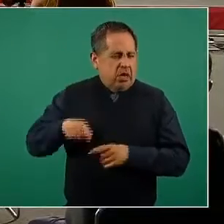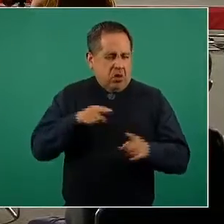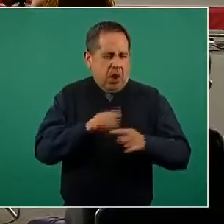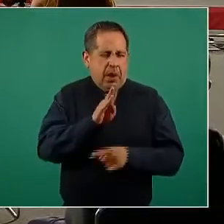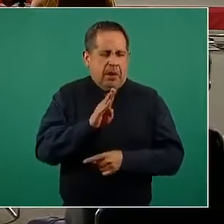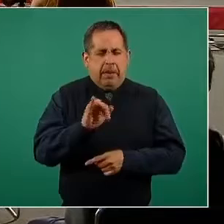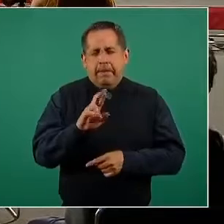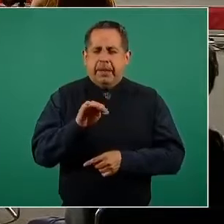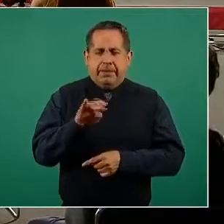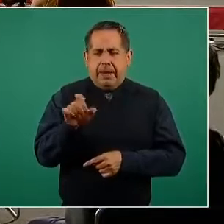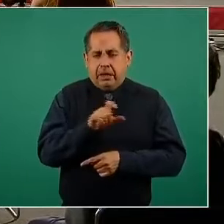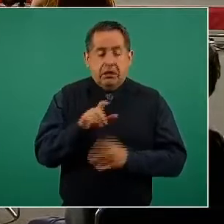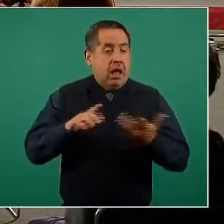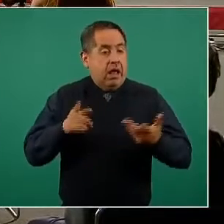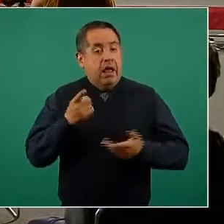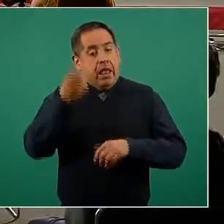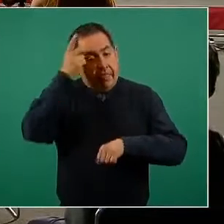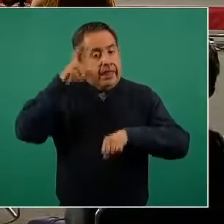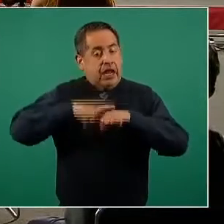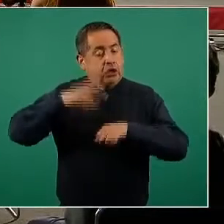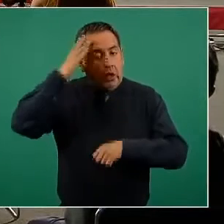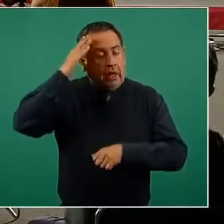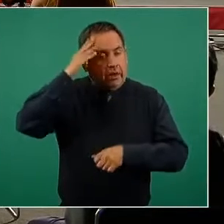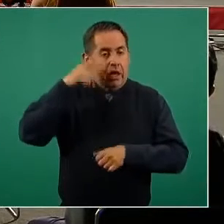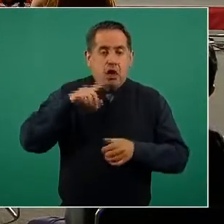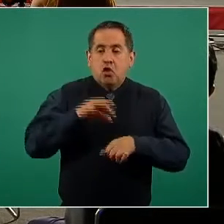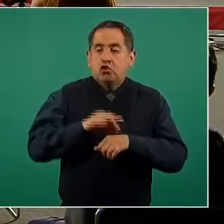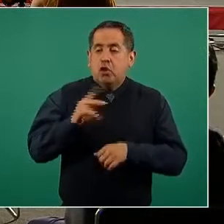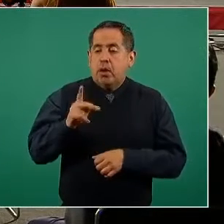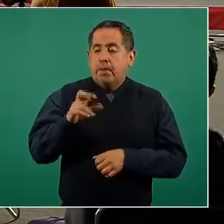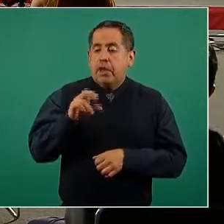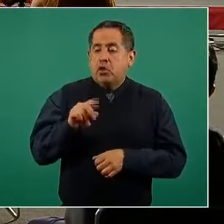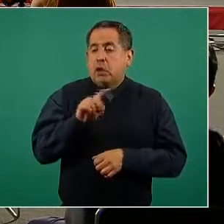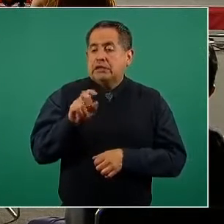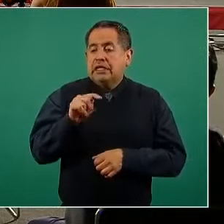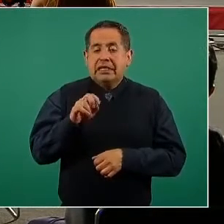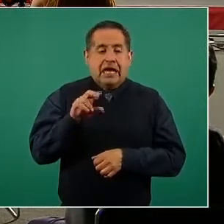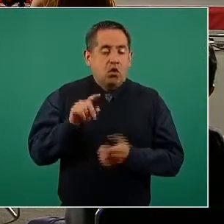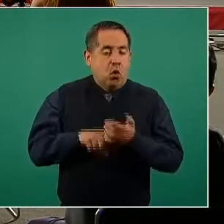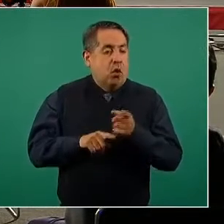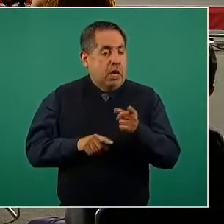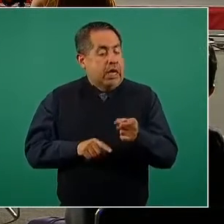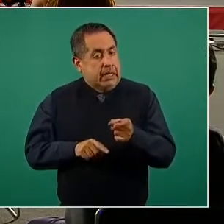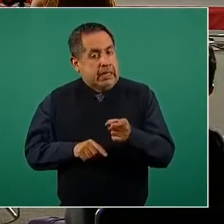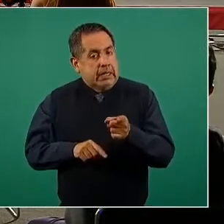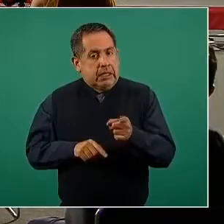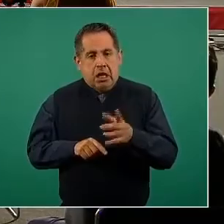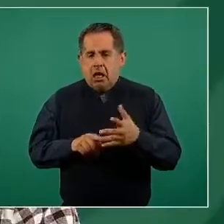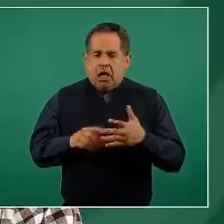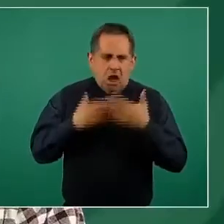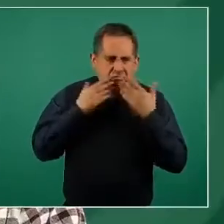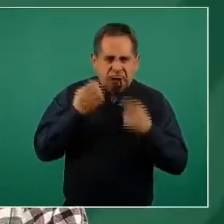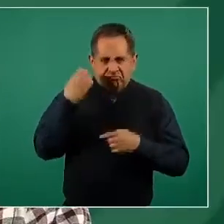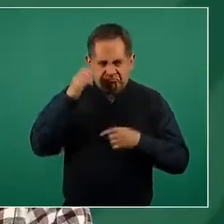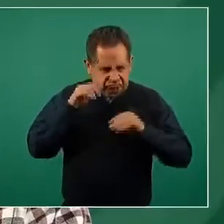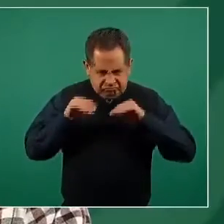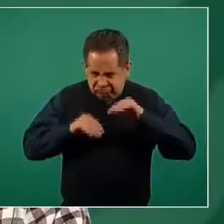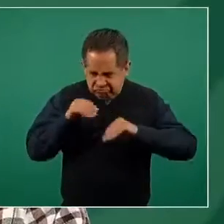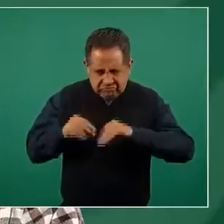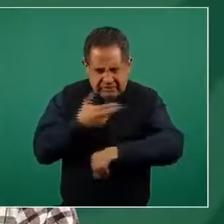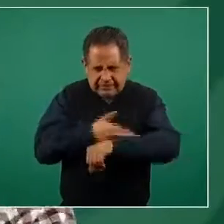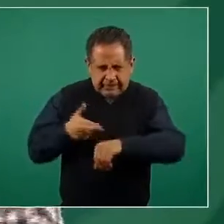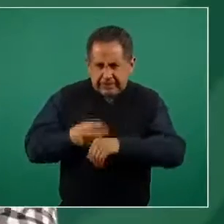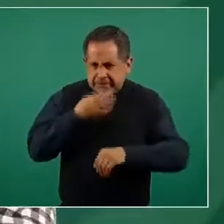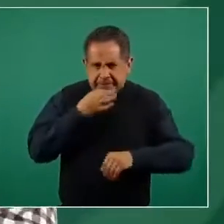desde luego a su director general, el doctor Pedro Centeno Santaella, que de manera muy expedita ha estado al